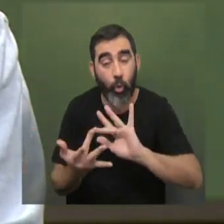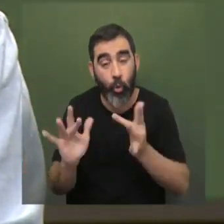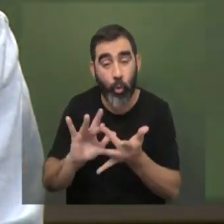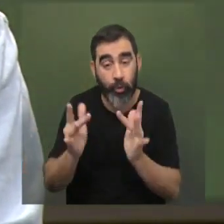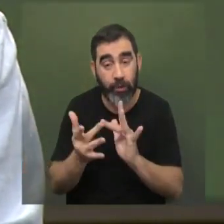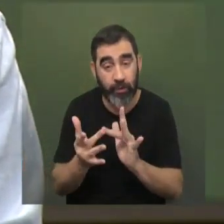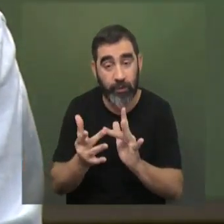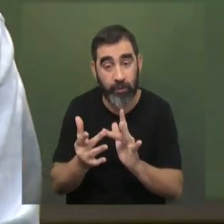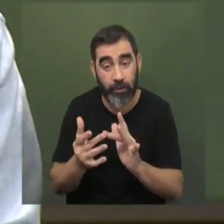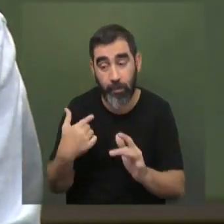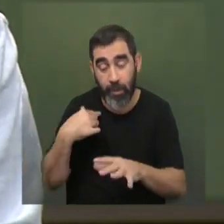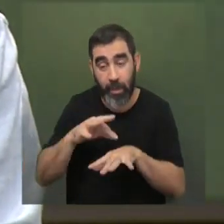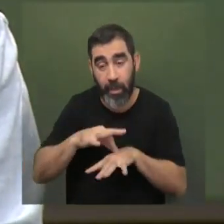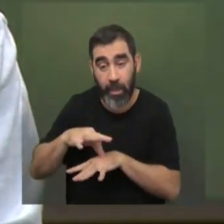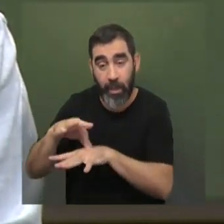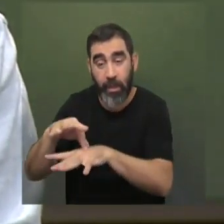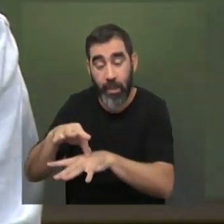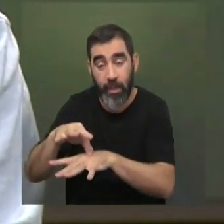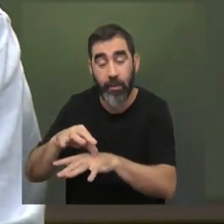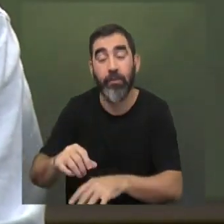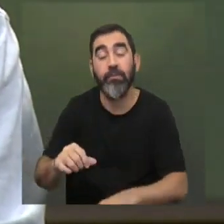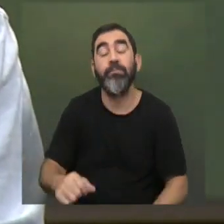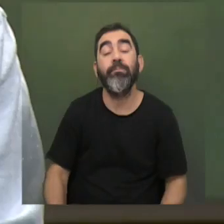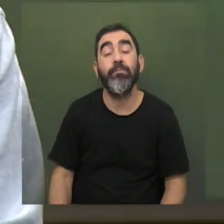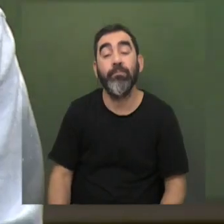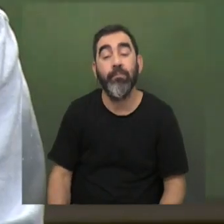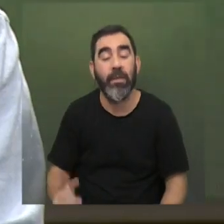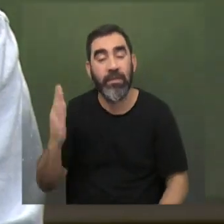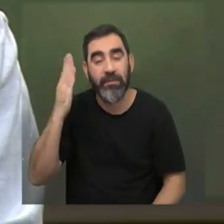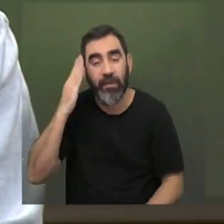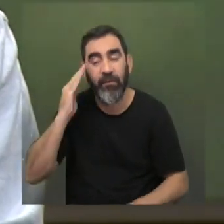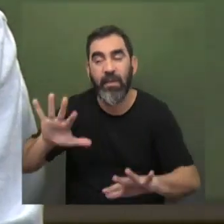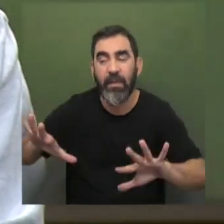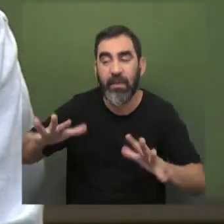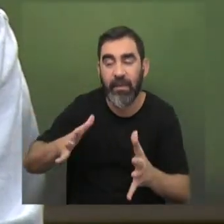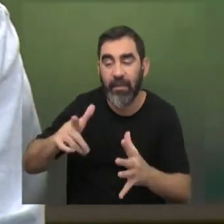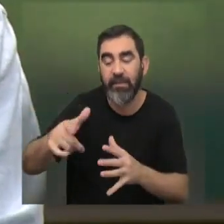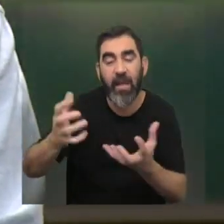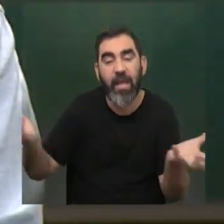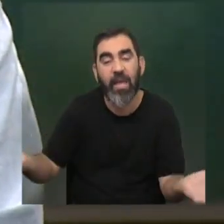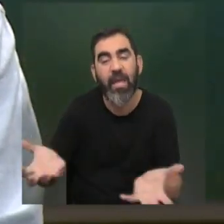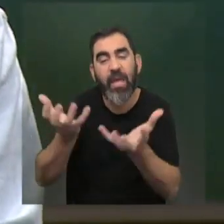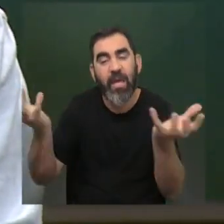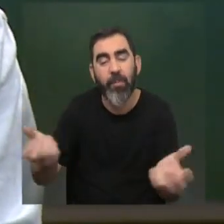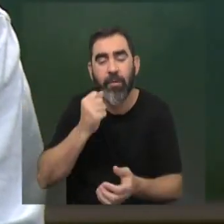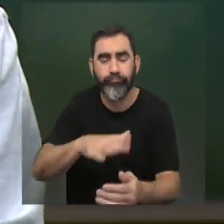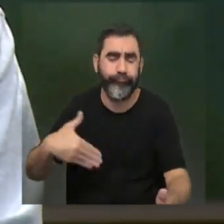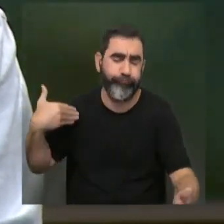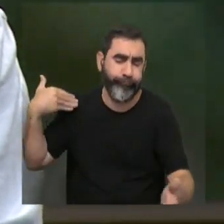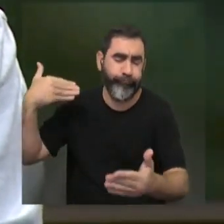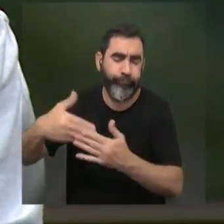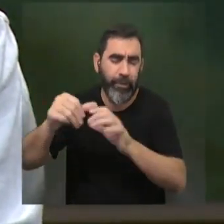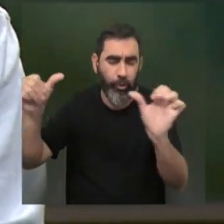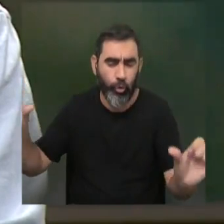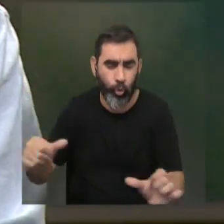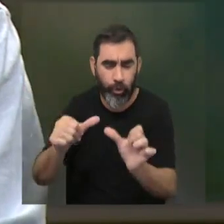con quien fue mi orientadora de tesis, Alisa Tesor, para saber qué ocurría justamente con esas quemas que ellos históricamente han realizado en